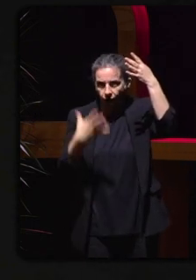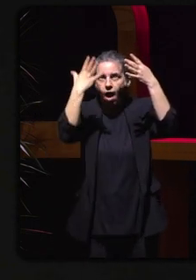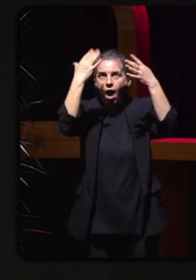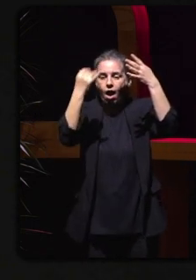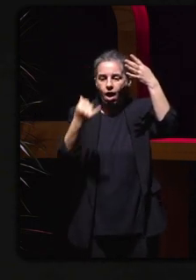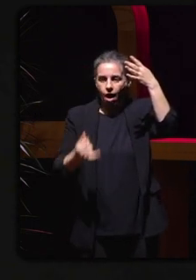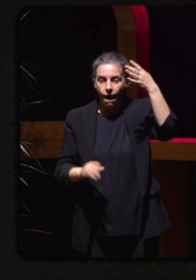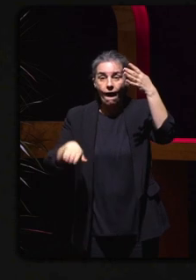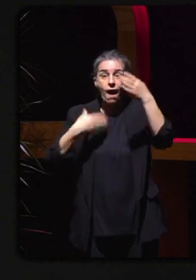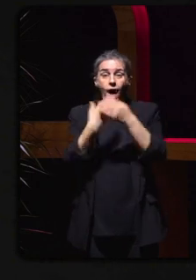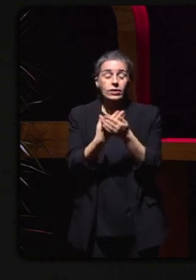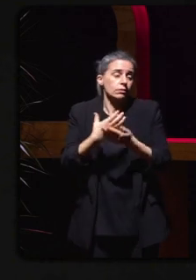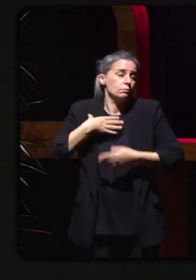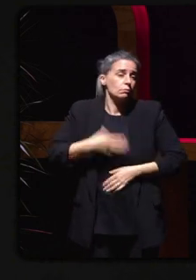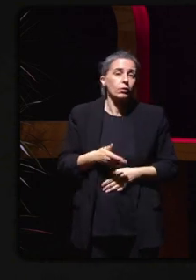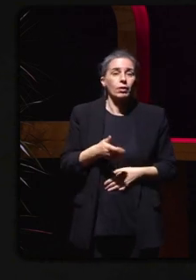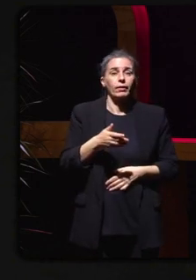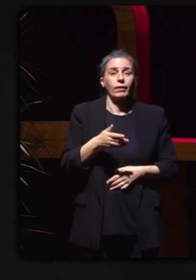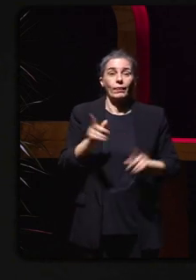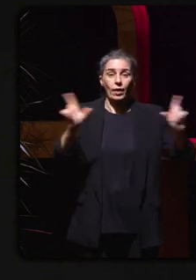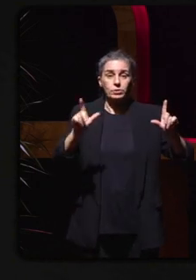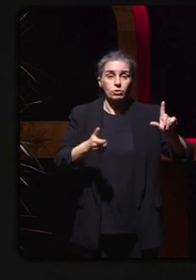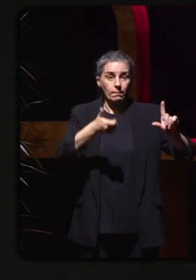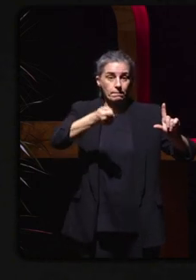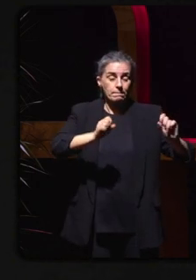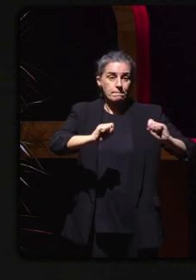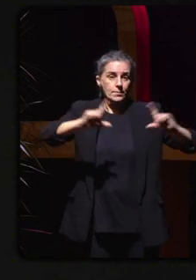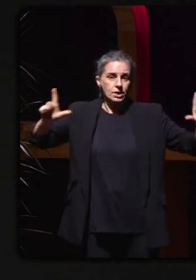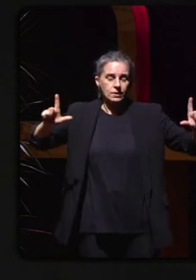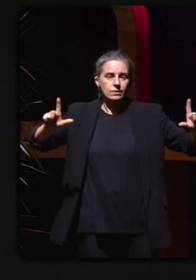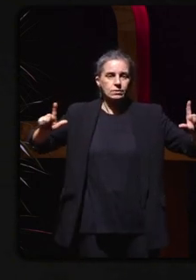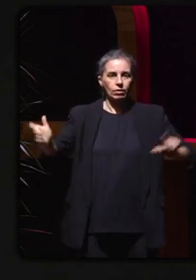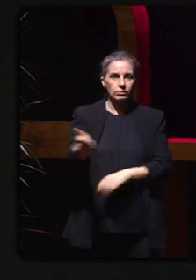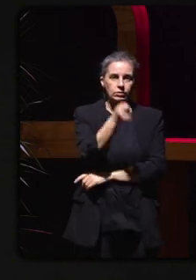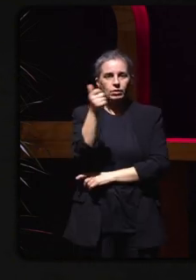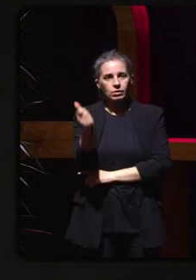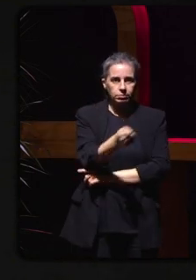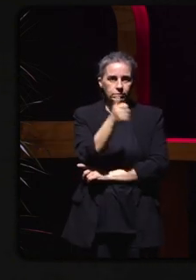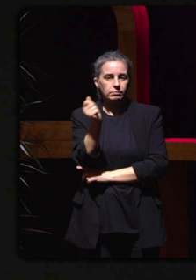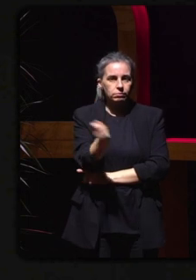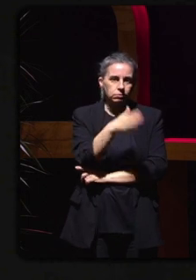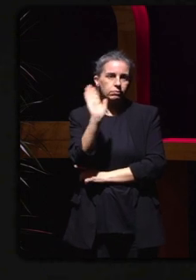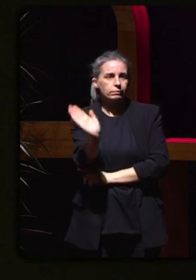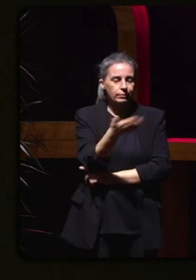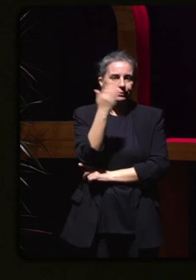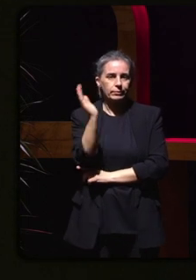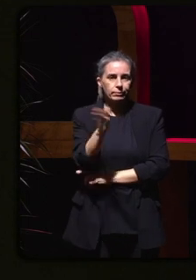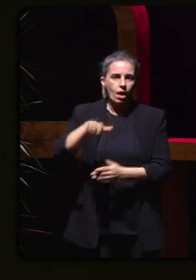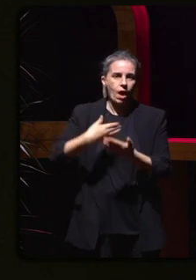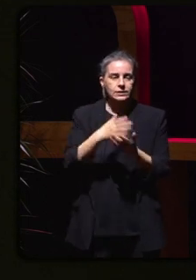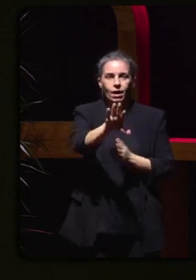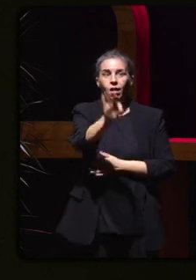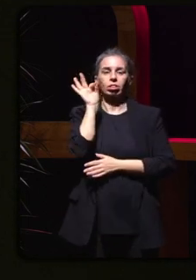horas buscando entre entre sus recovecos para elegir que ver Bueno pues parece que